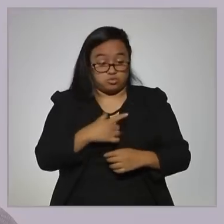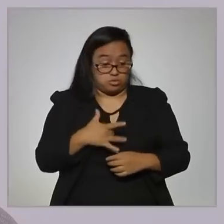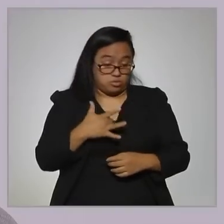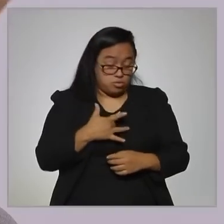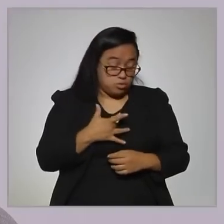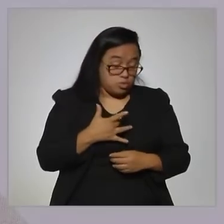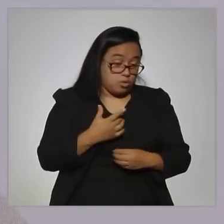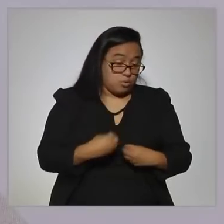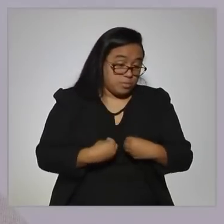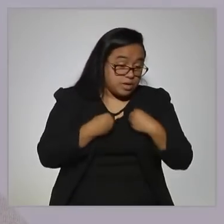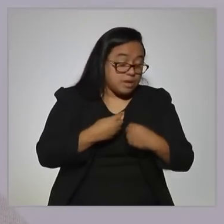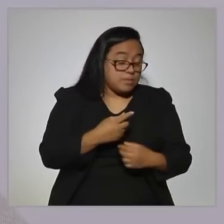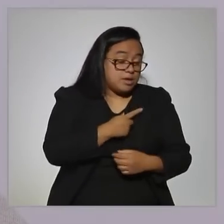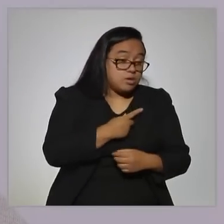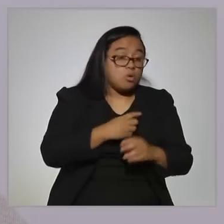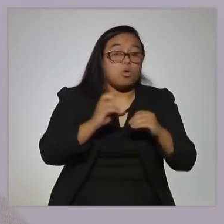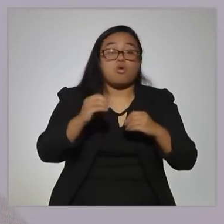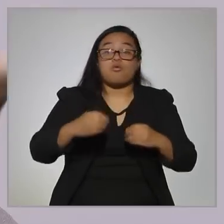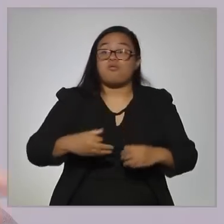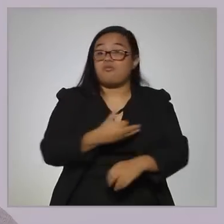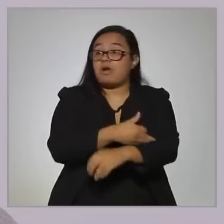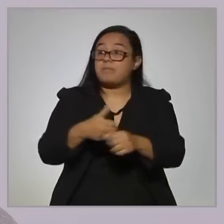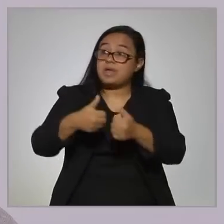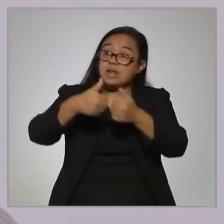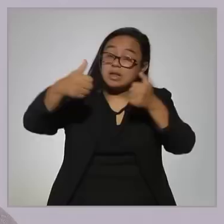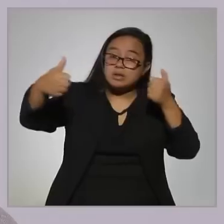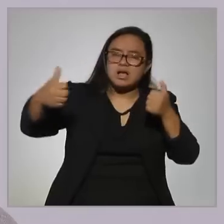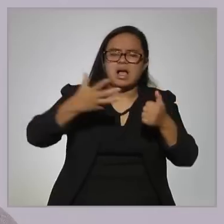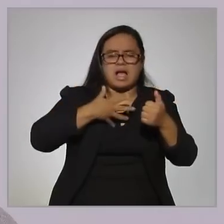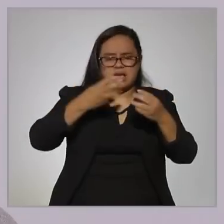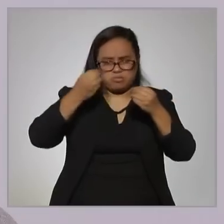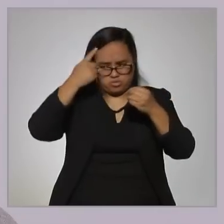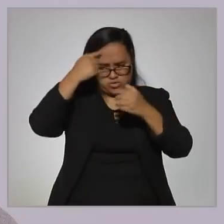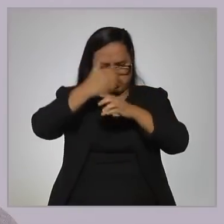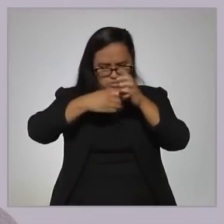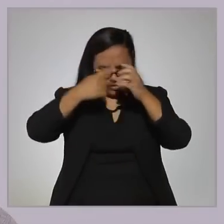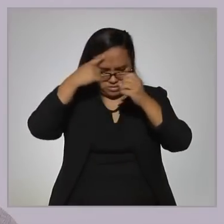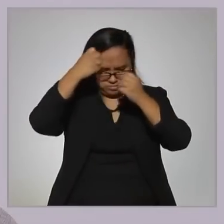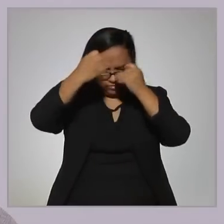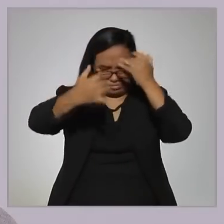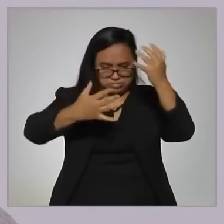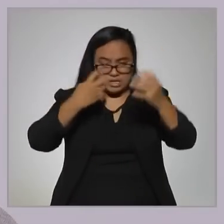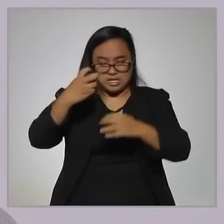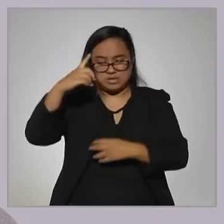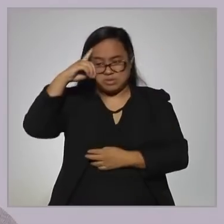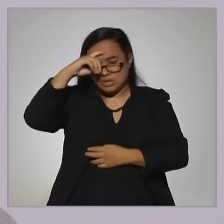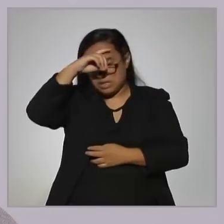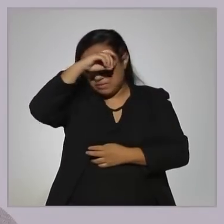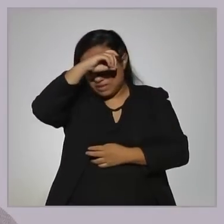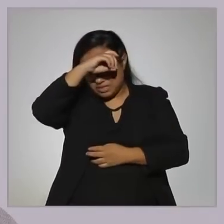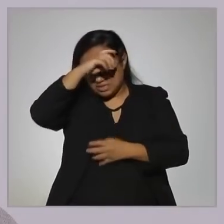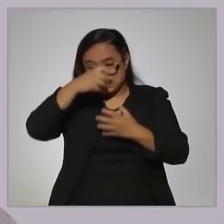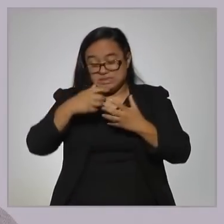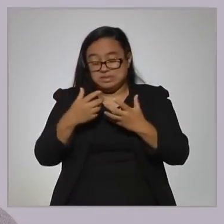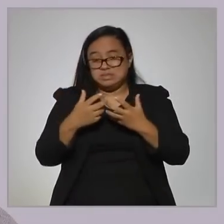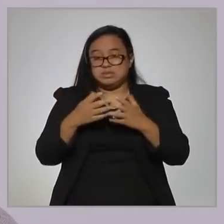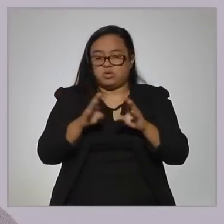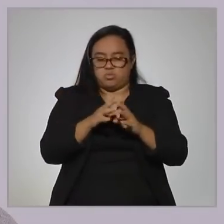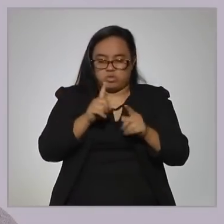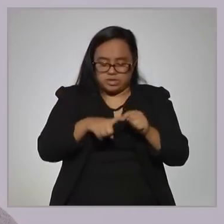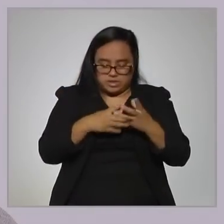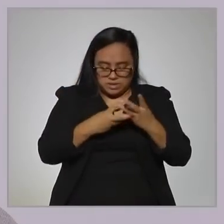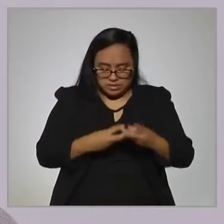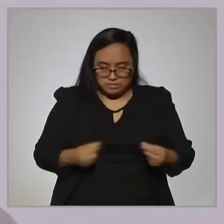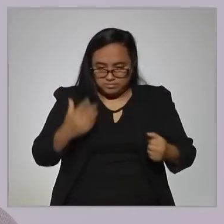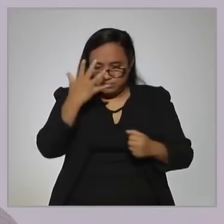soledad o no tienes familia o está lejos o, en fin, infinidad de cosas así, también te cuesta trabajo salir. Pero a veces con una llamada,